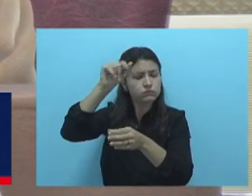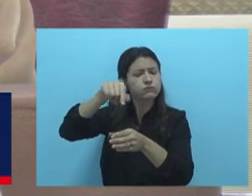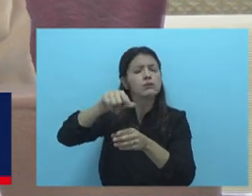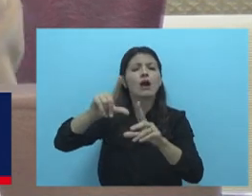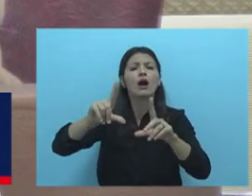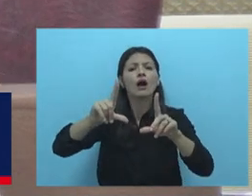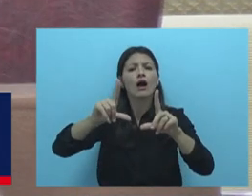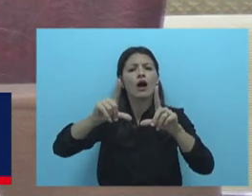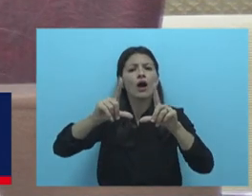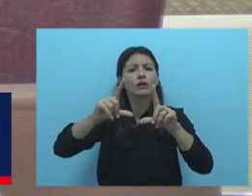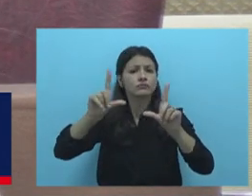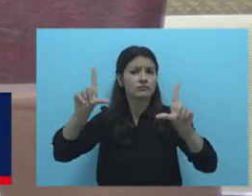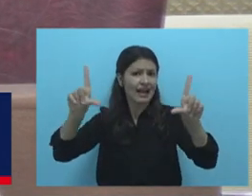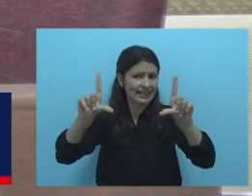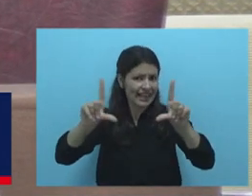tribunera,